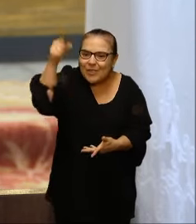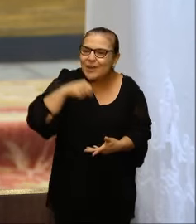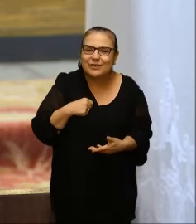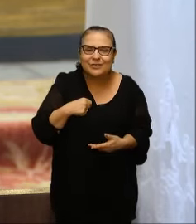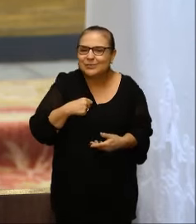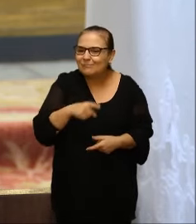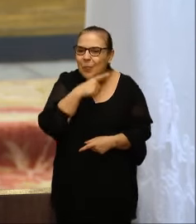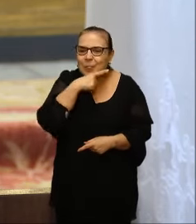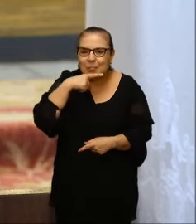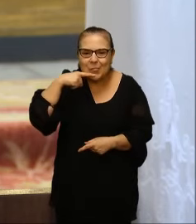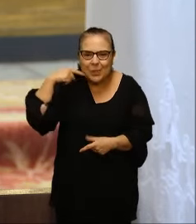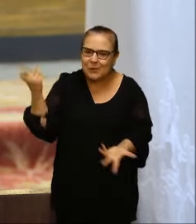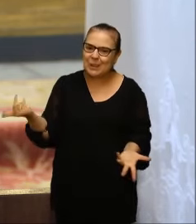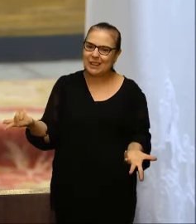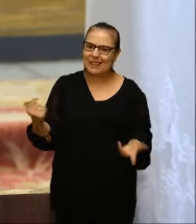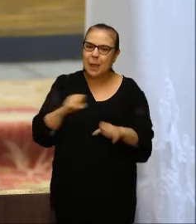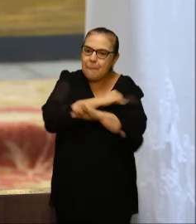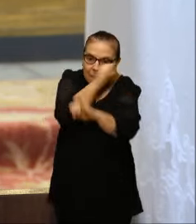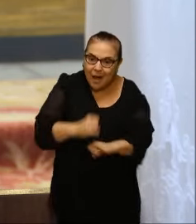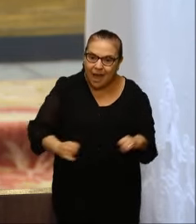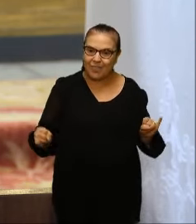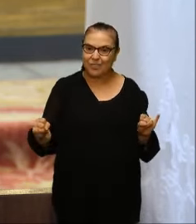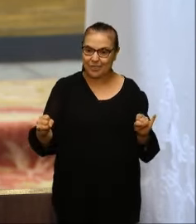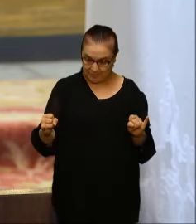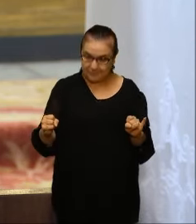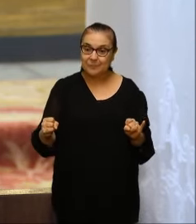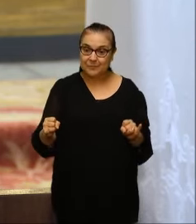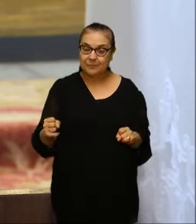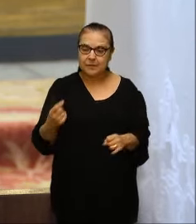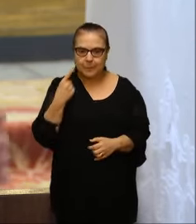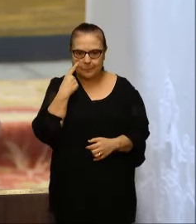totalmente dulzura y es totalmente paz. Mira,